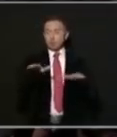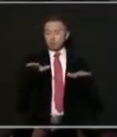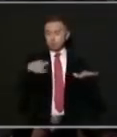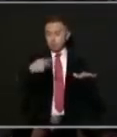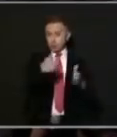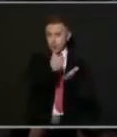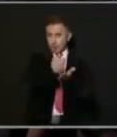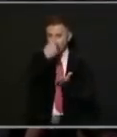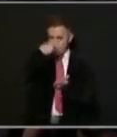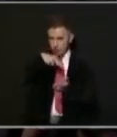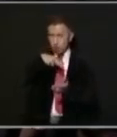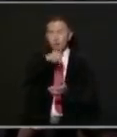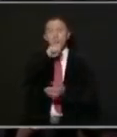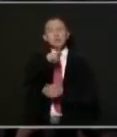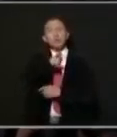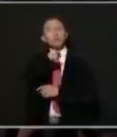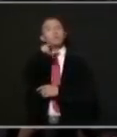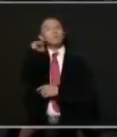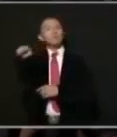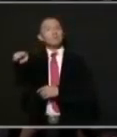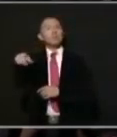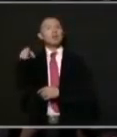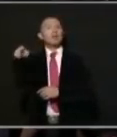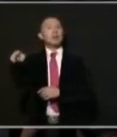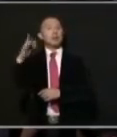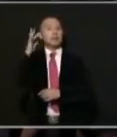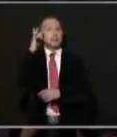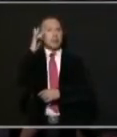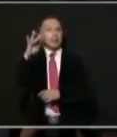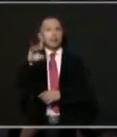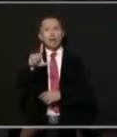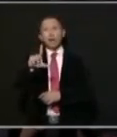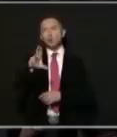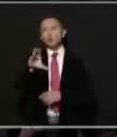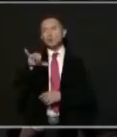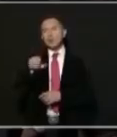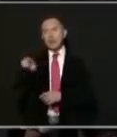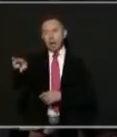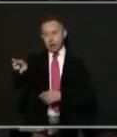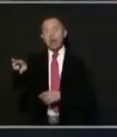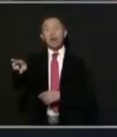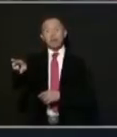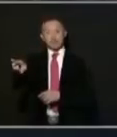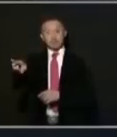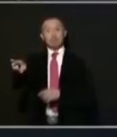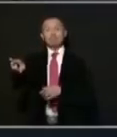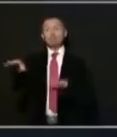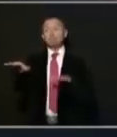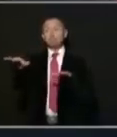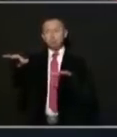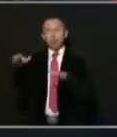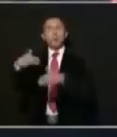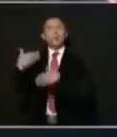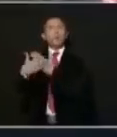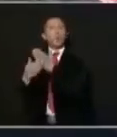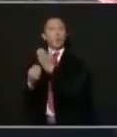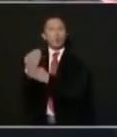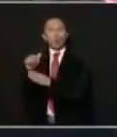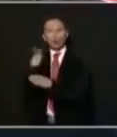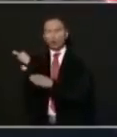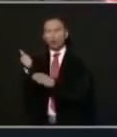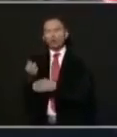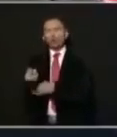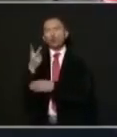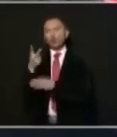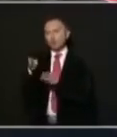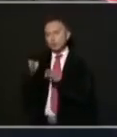pasajeros en la base aérea de Santa Lucía, con lo cual se salvará